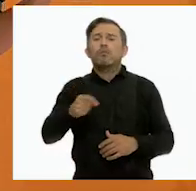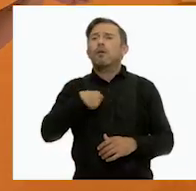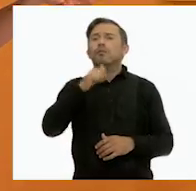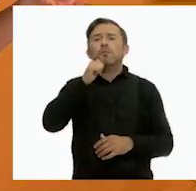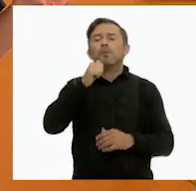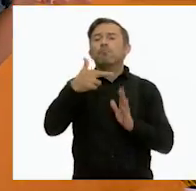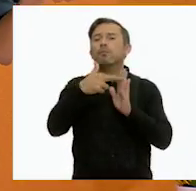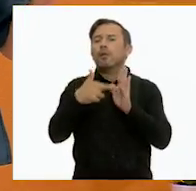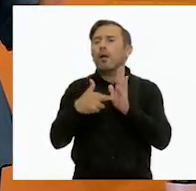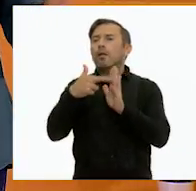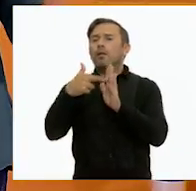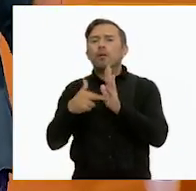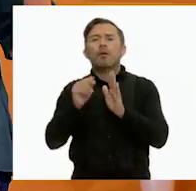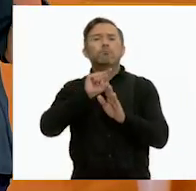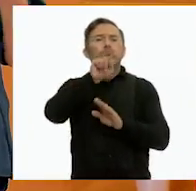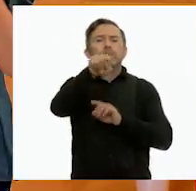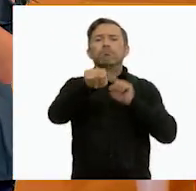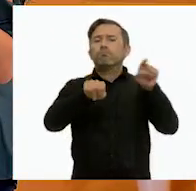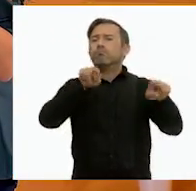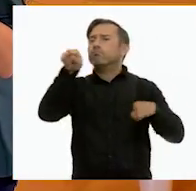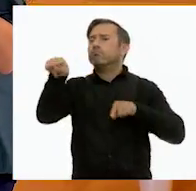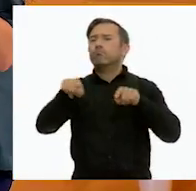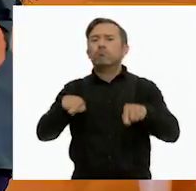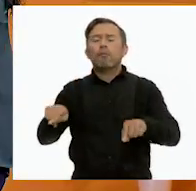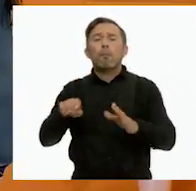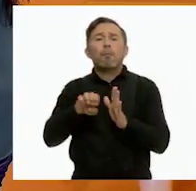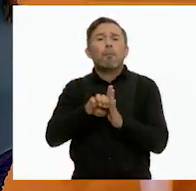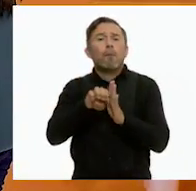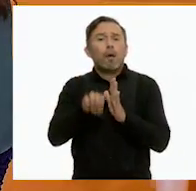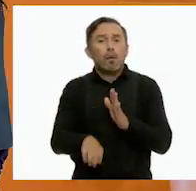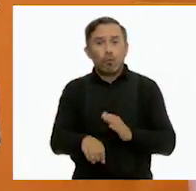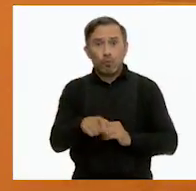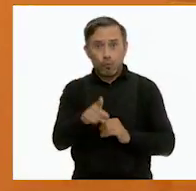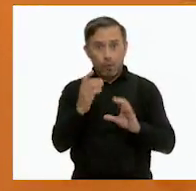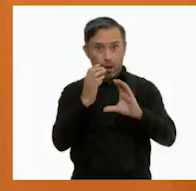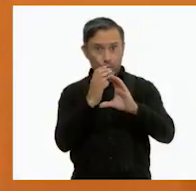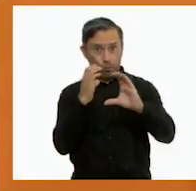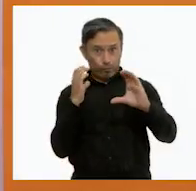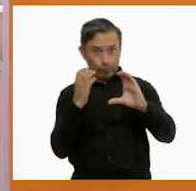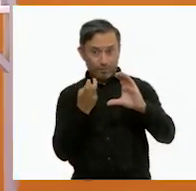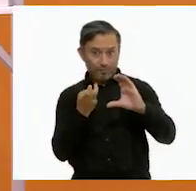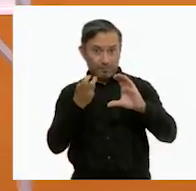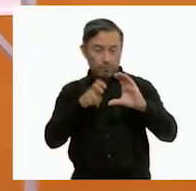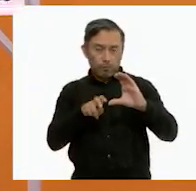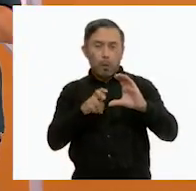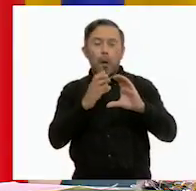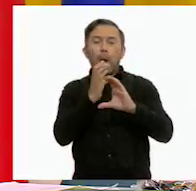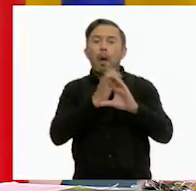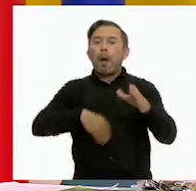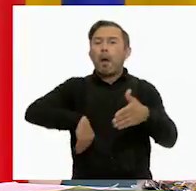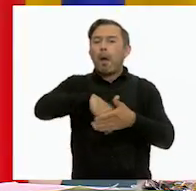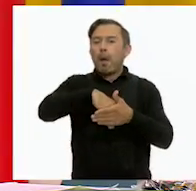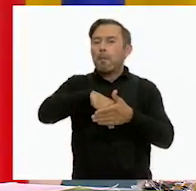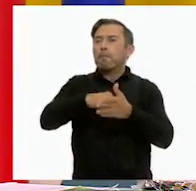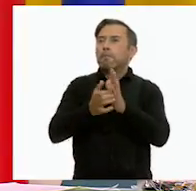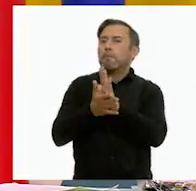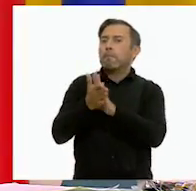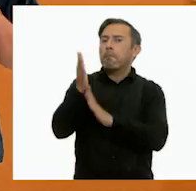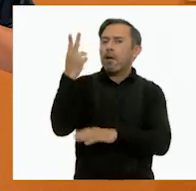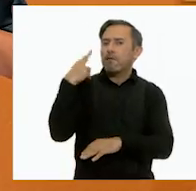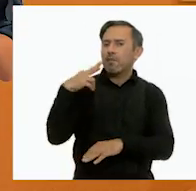Por ejemplo, cuando tú te subes a un autobús porque te vas a ir de viaje, ¿cuál es una de las